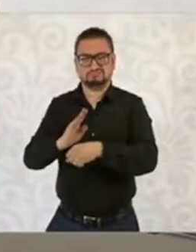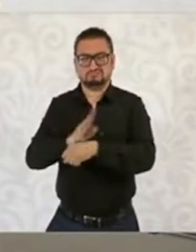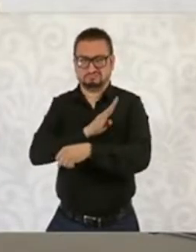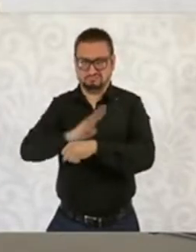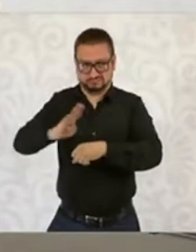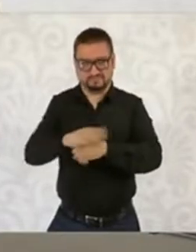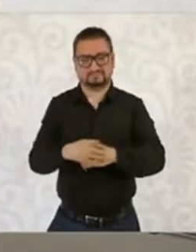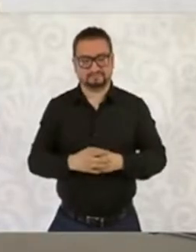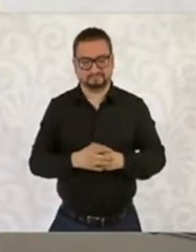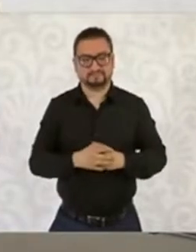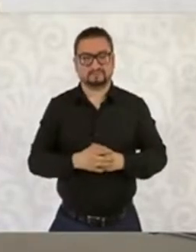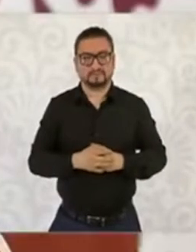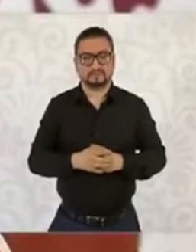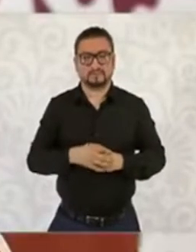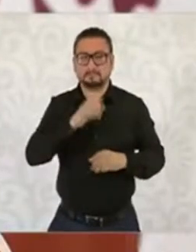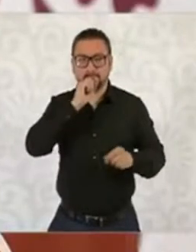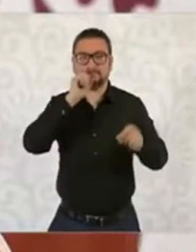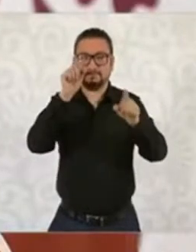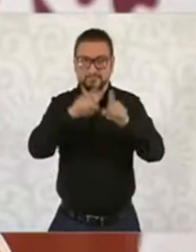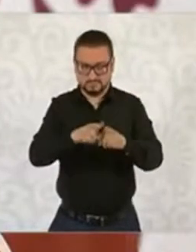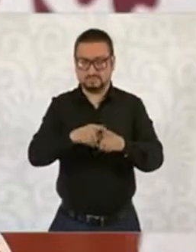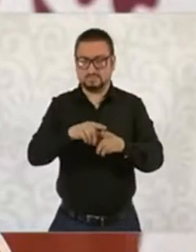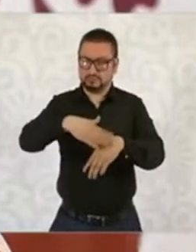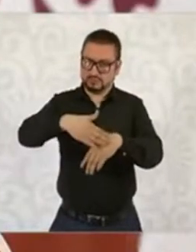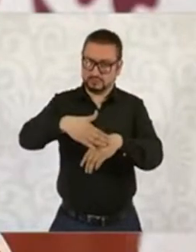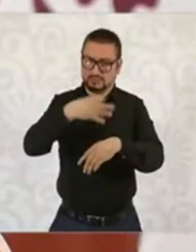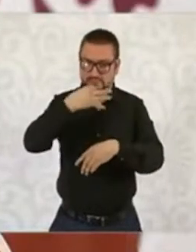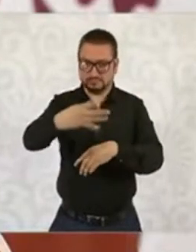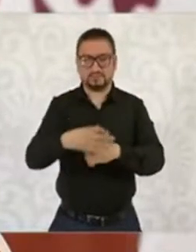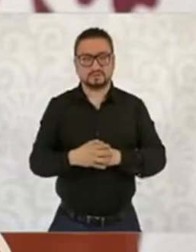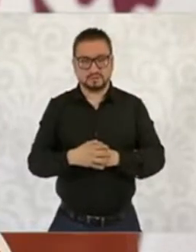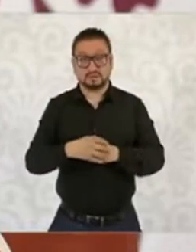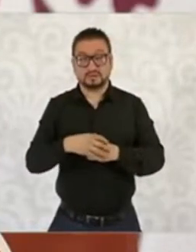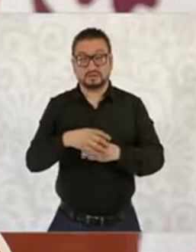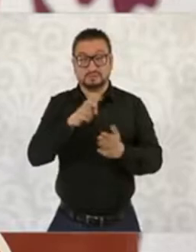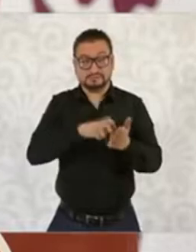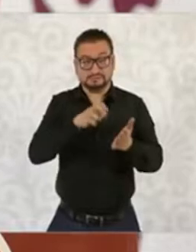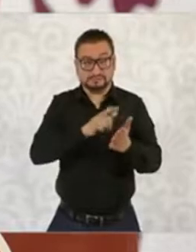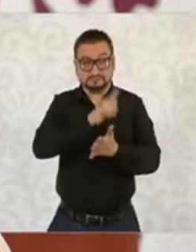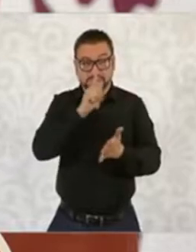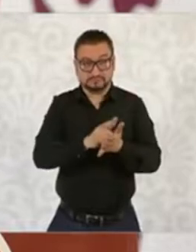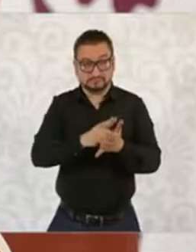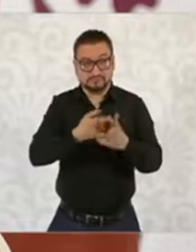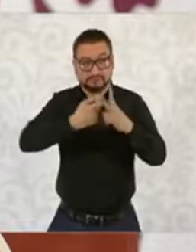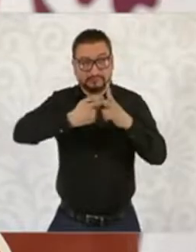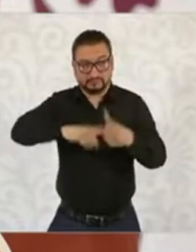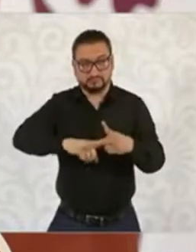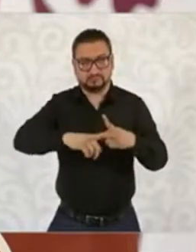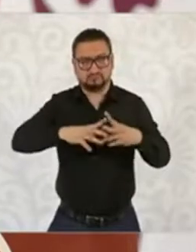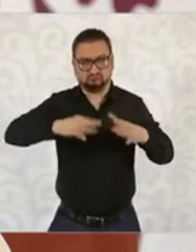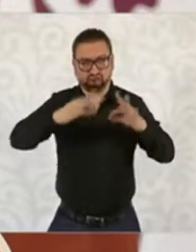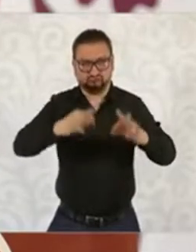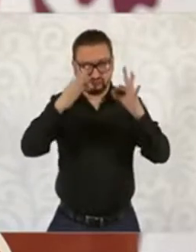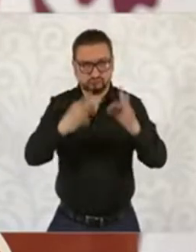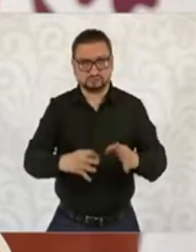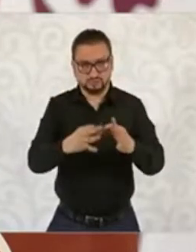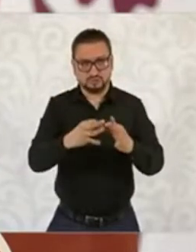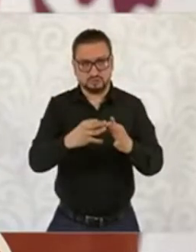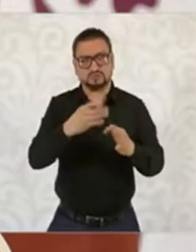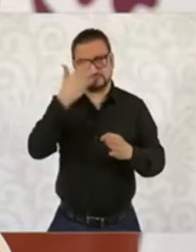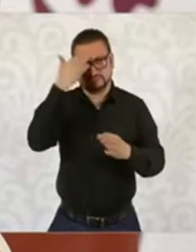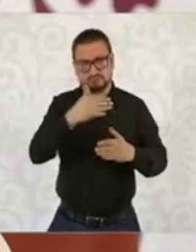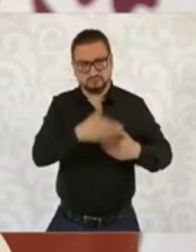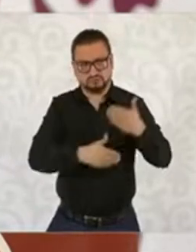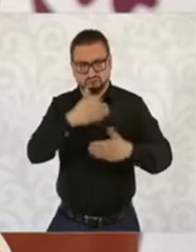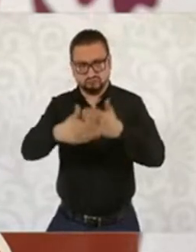estas plataformas. Y bueno, también comentarles que la reforma entrará en vigor, esto siguiendo la propia